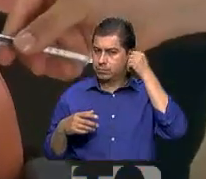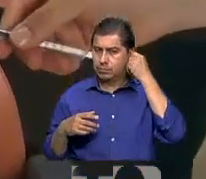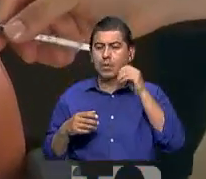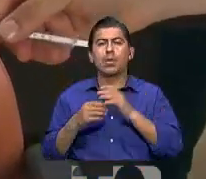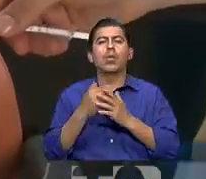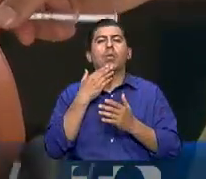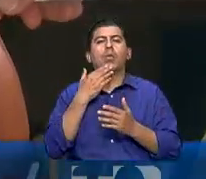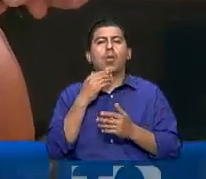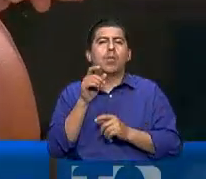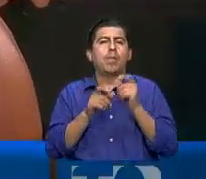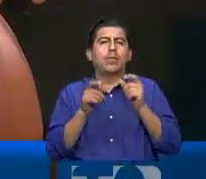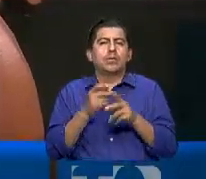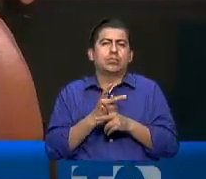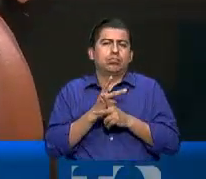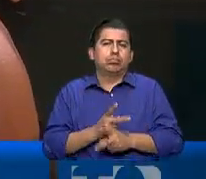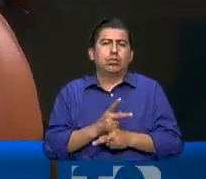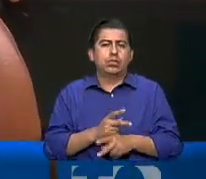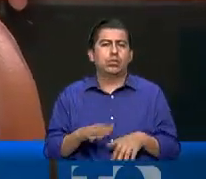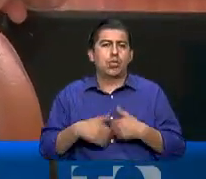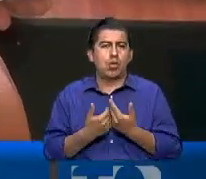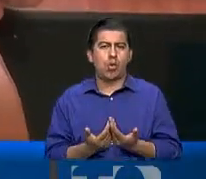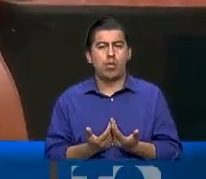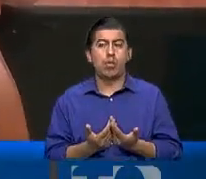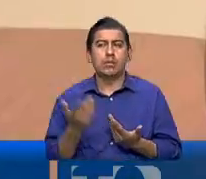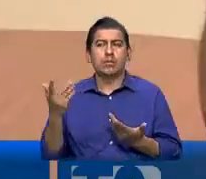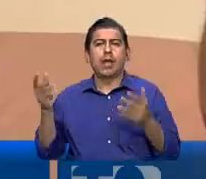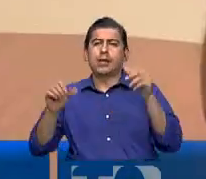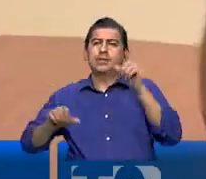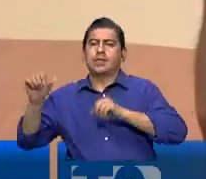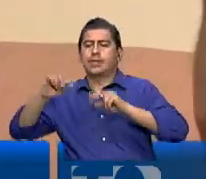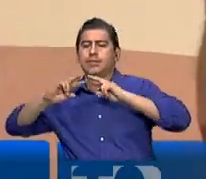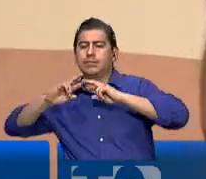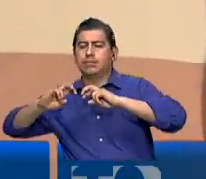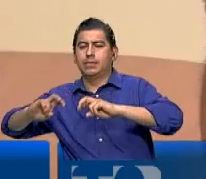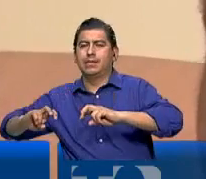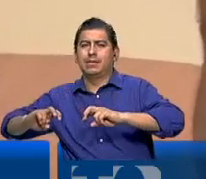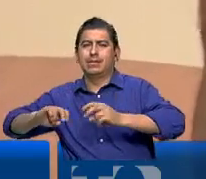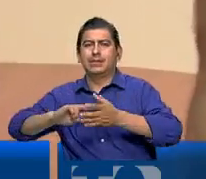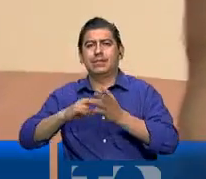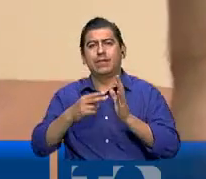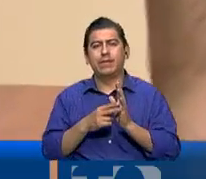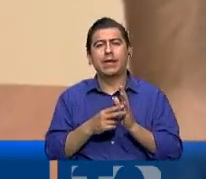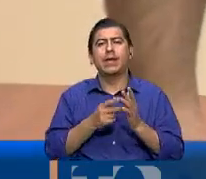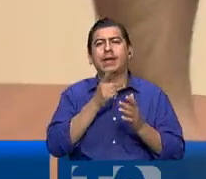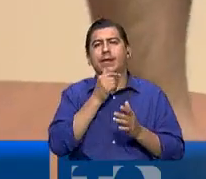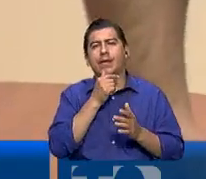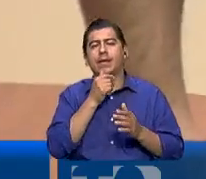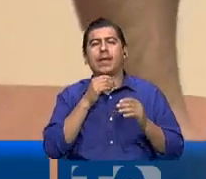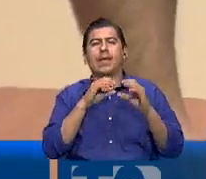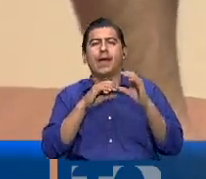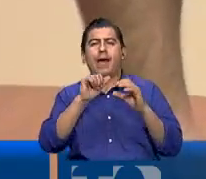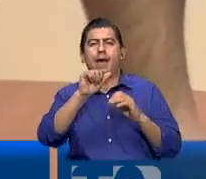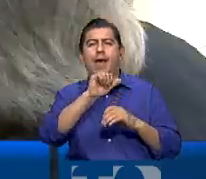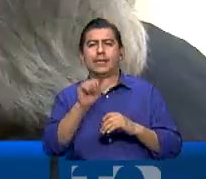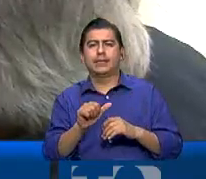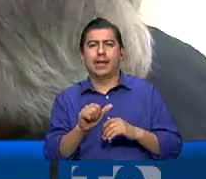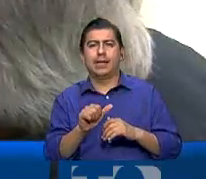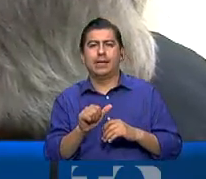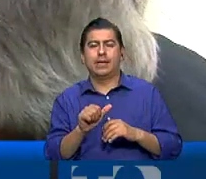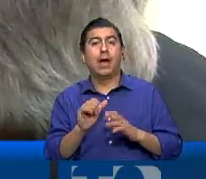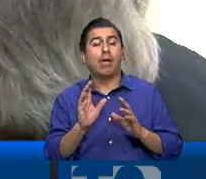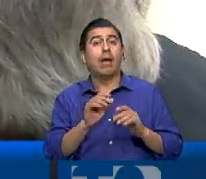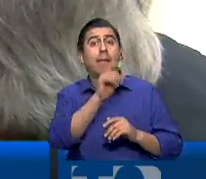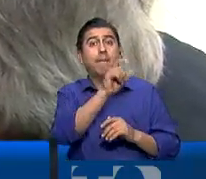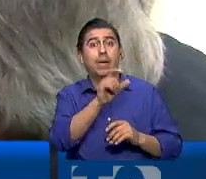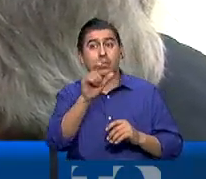protección inmunitaria de la población y con base a evidencia científica, la dosis de refuerzo será de la farmacéutica AstraZeneca. Únicamente las